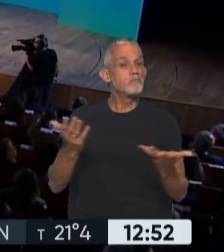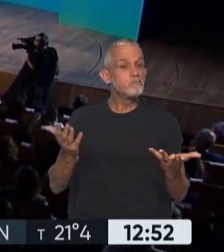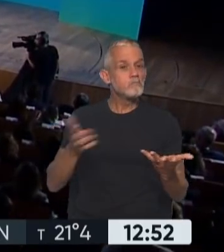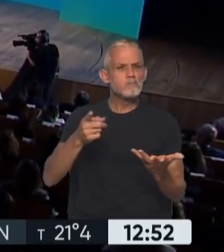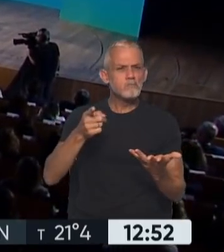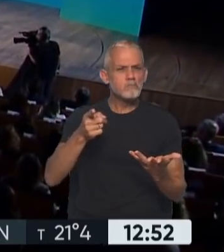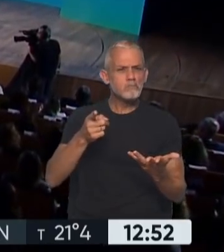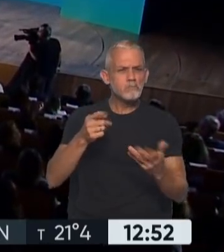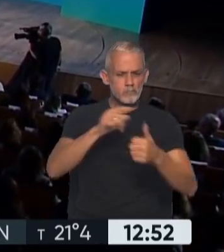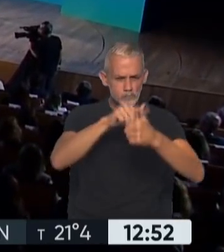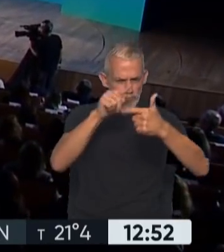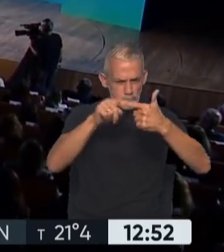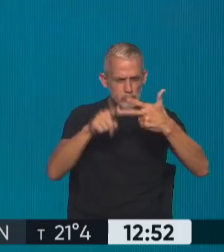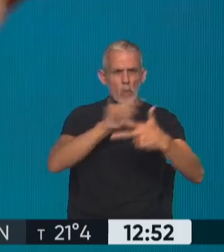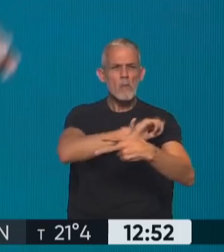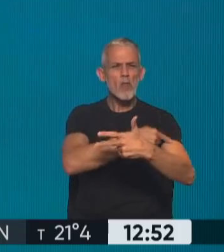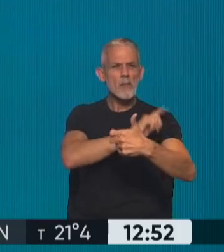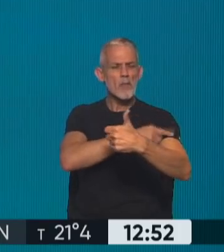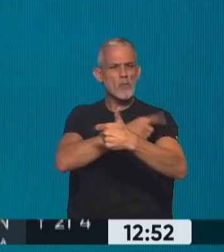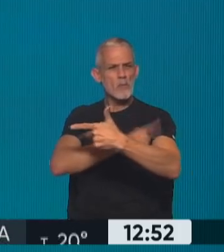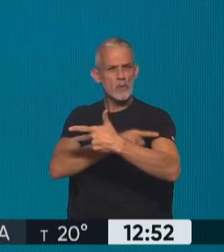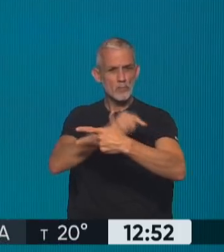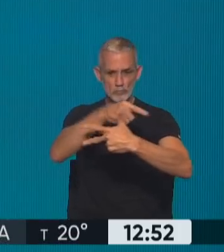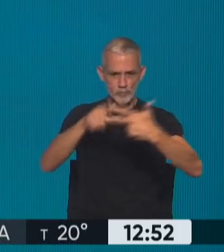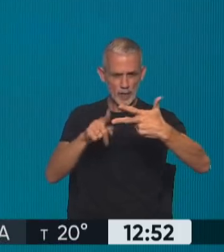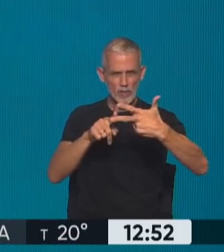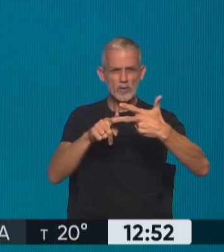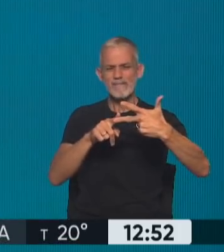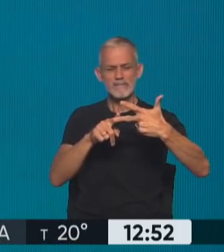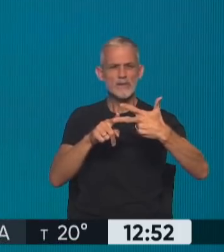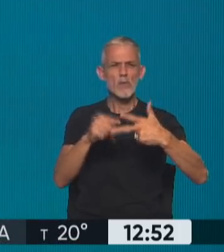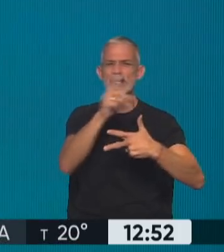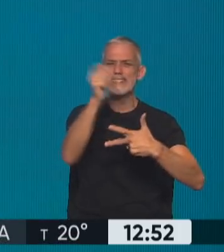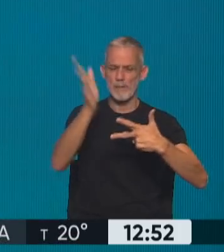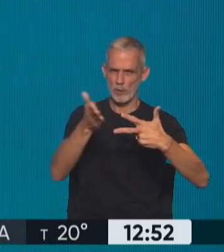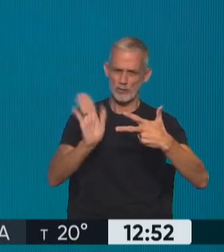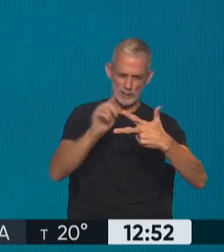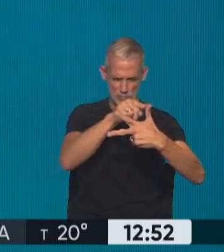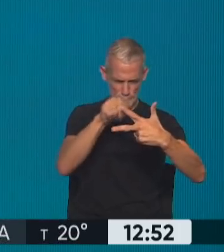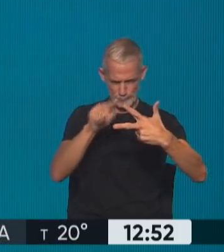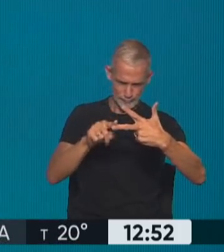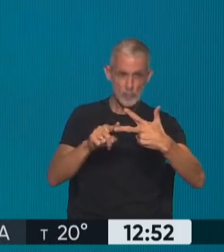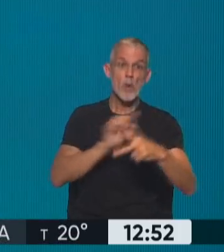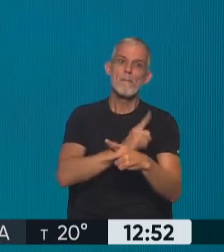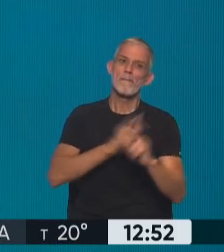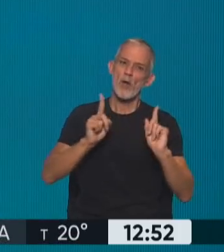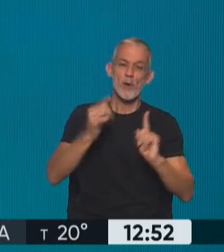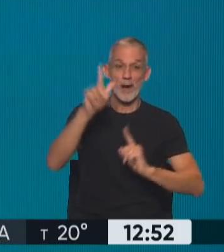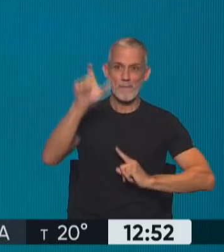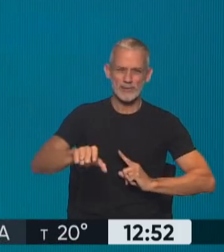¿Cuánto representan del poder tomado como un 100%? Hablamos de poder cuando